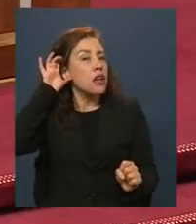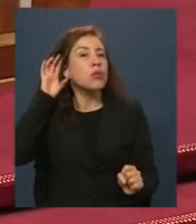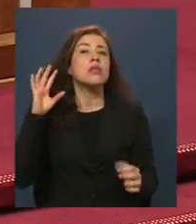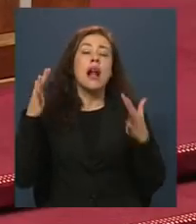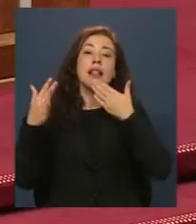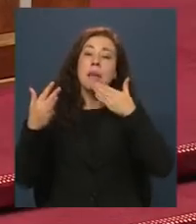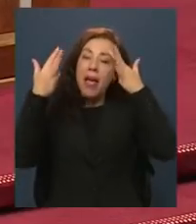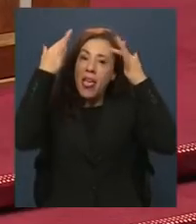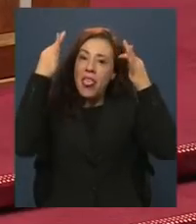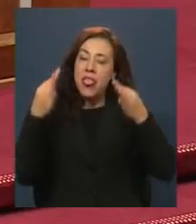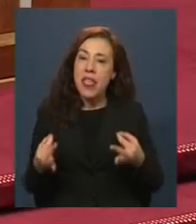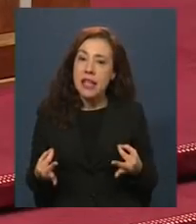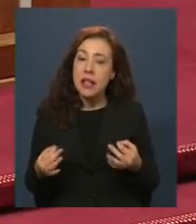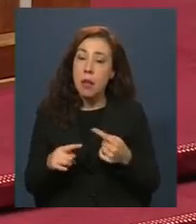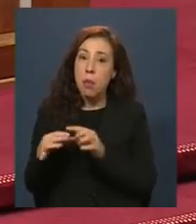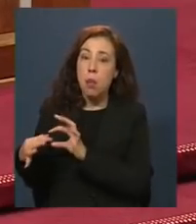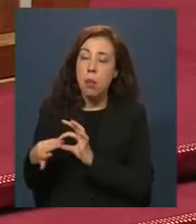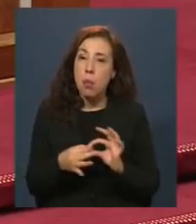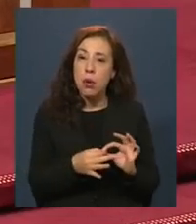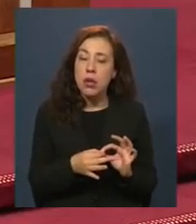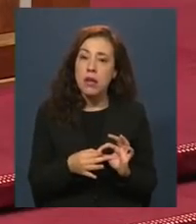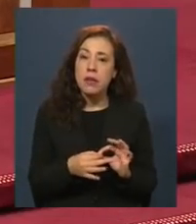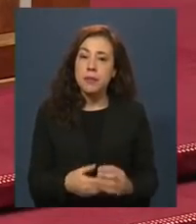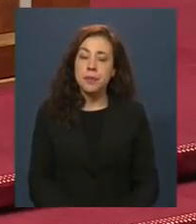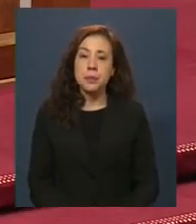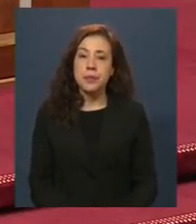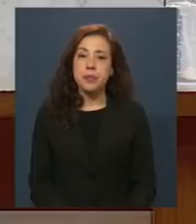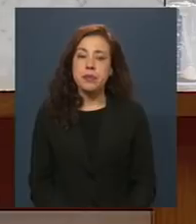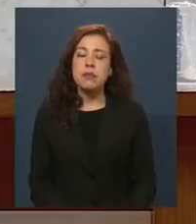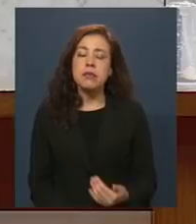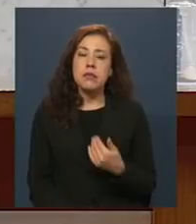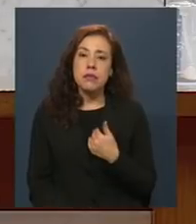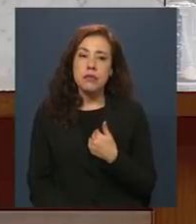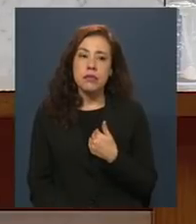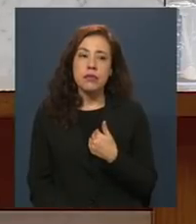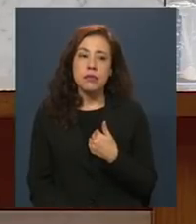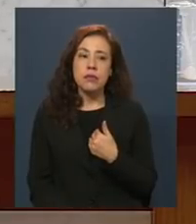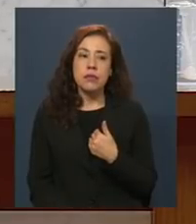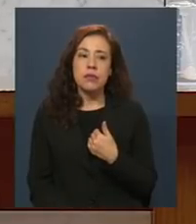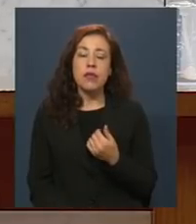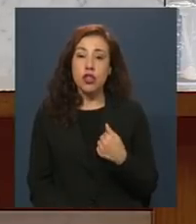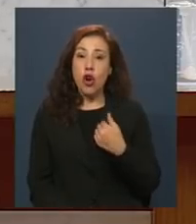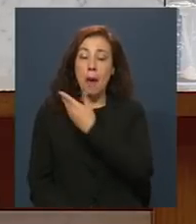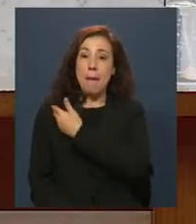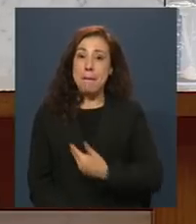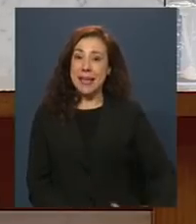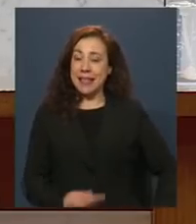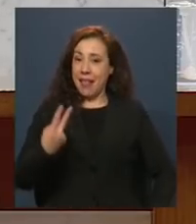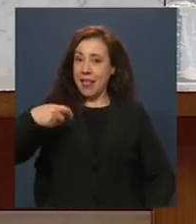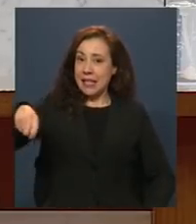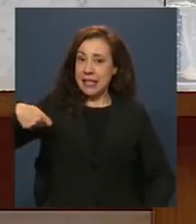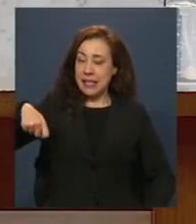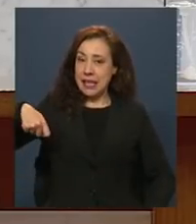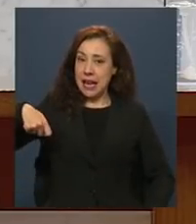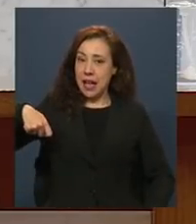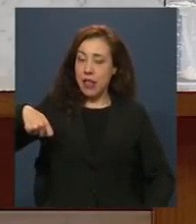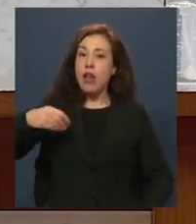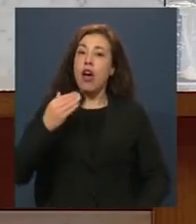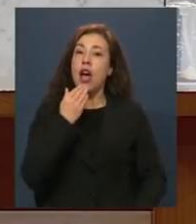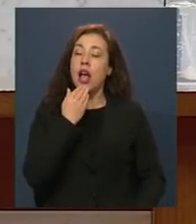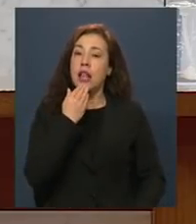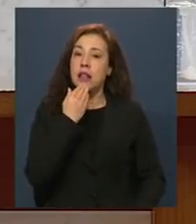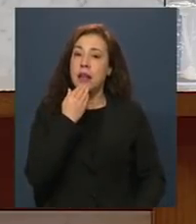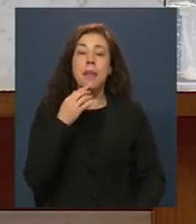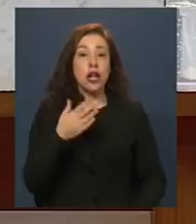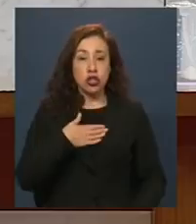decidir. Por lo mismo, no puedo dejar, no solo como presidenta del Senado, sino también